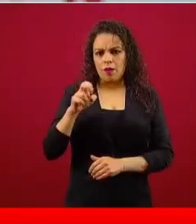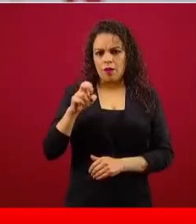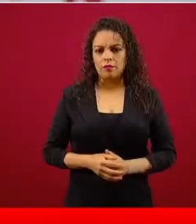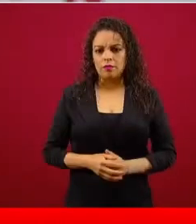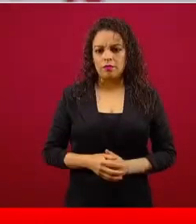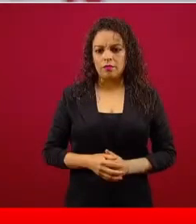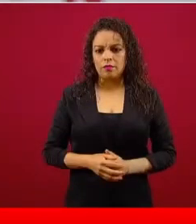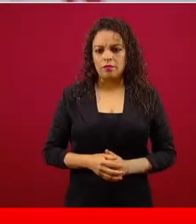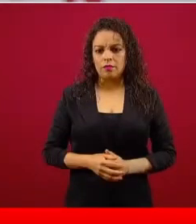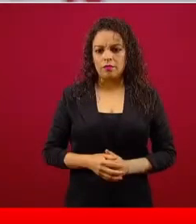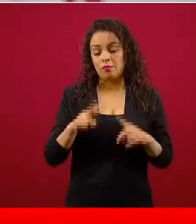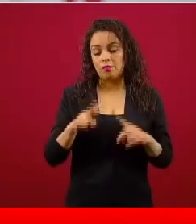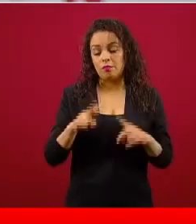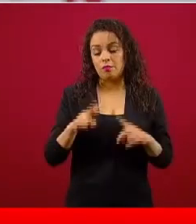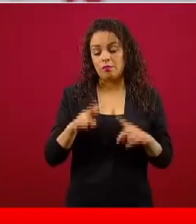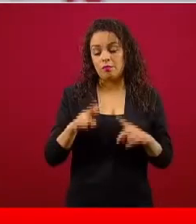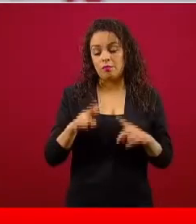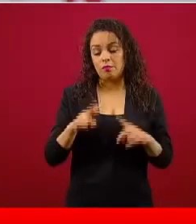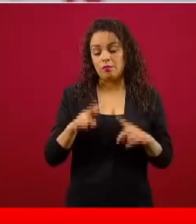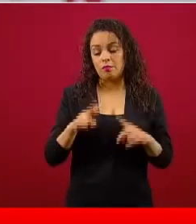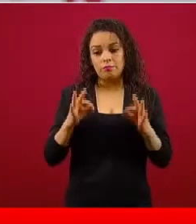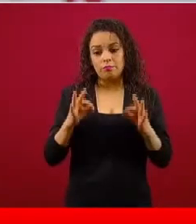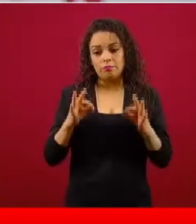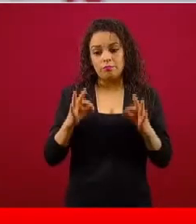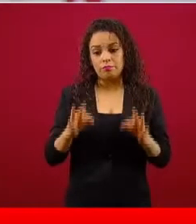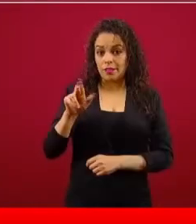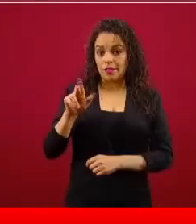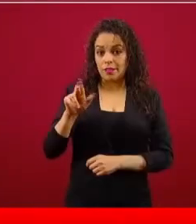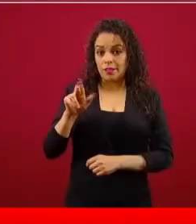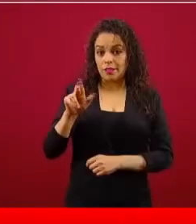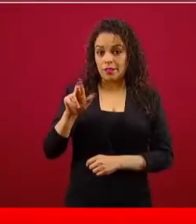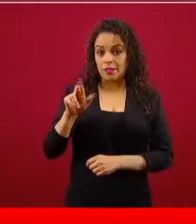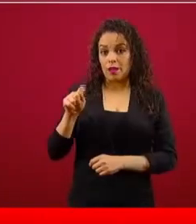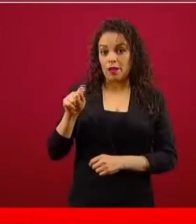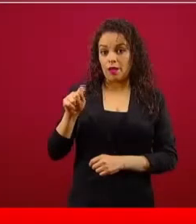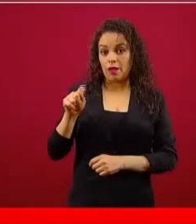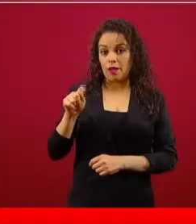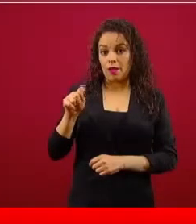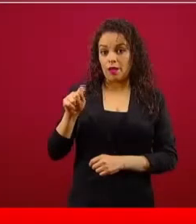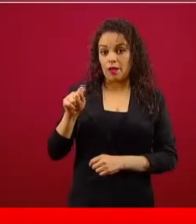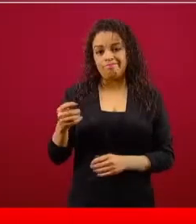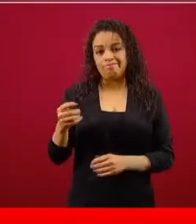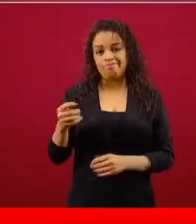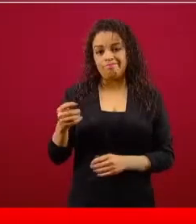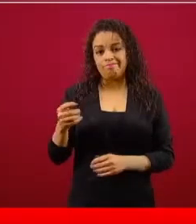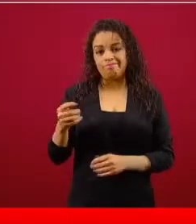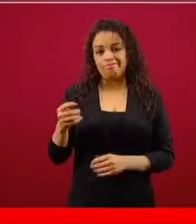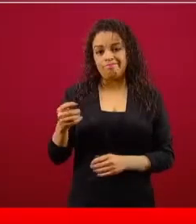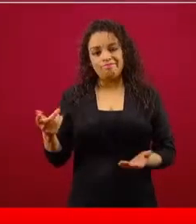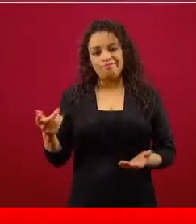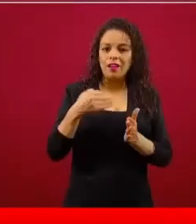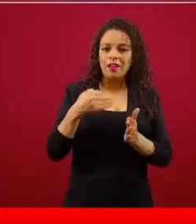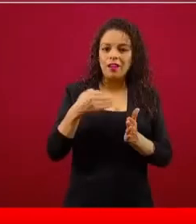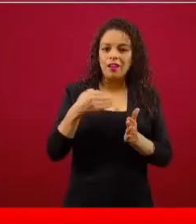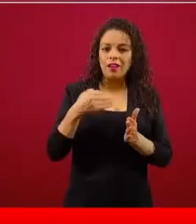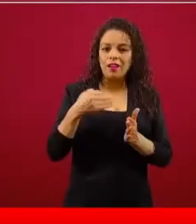una gente de primera, de Ricardo Aguero. Pero faltó